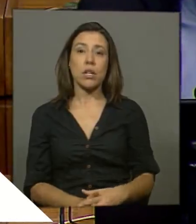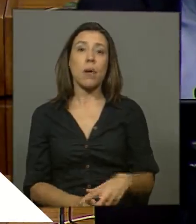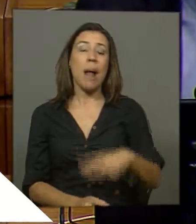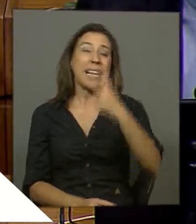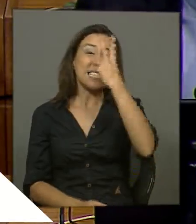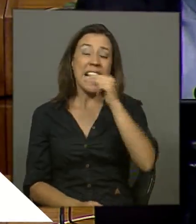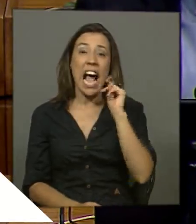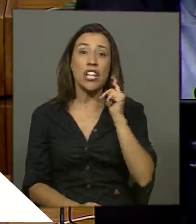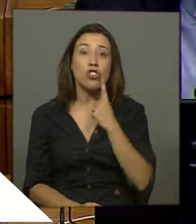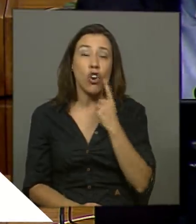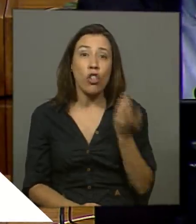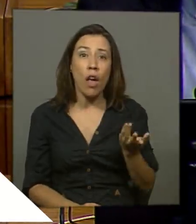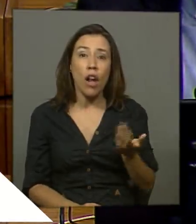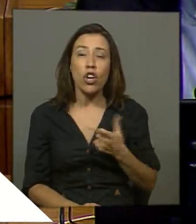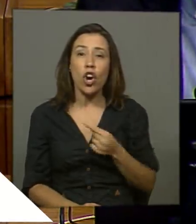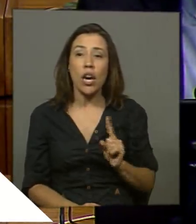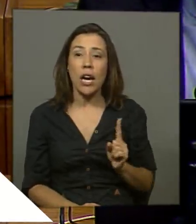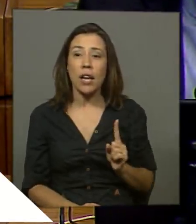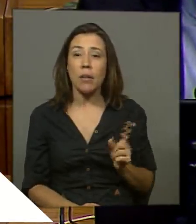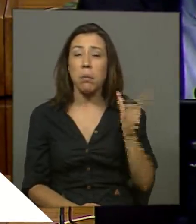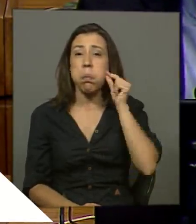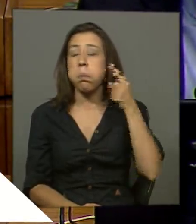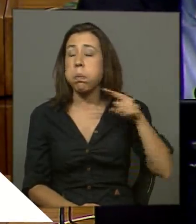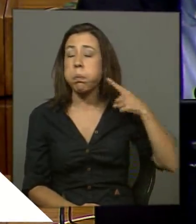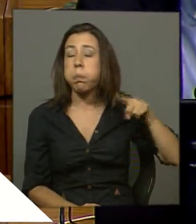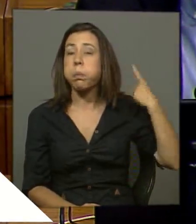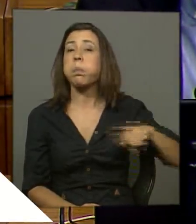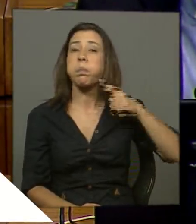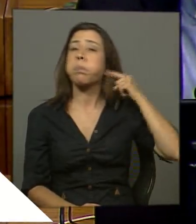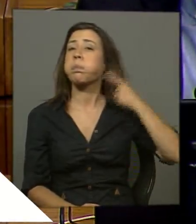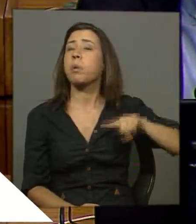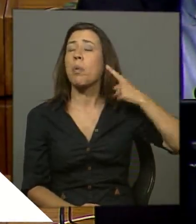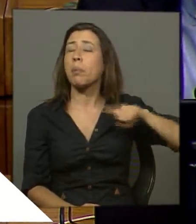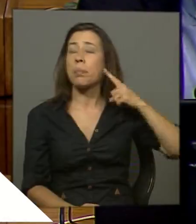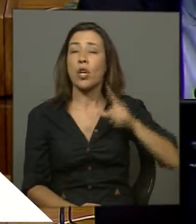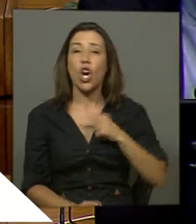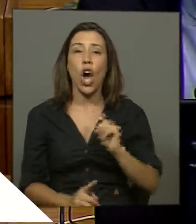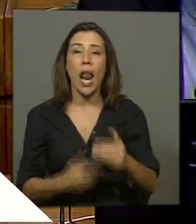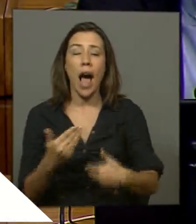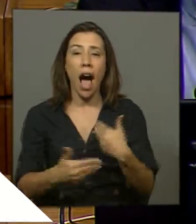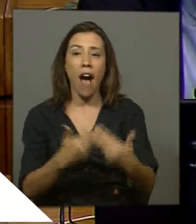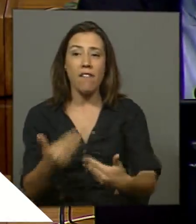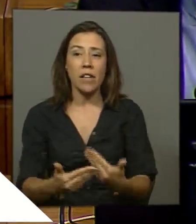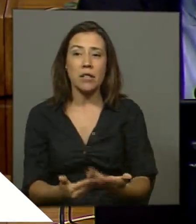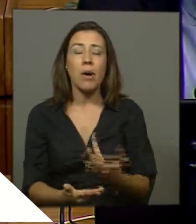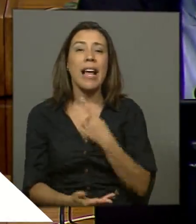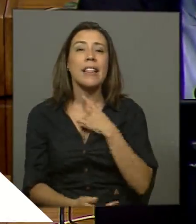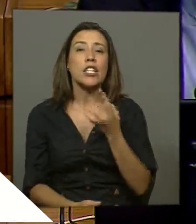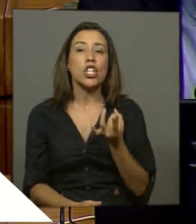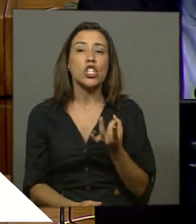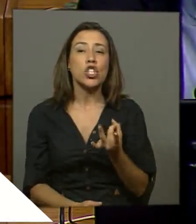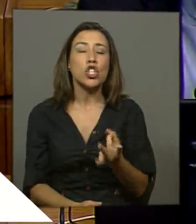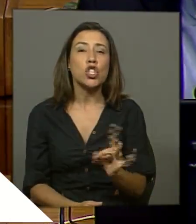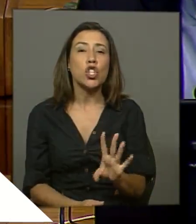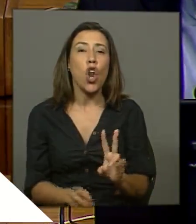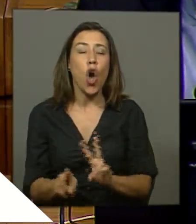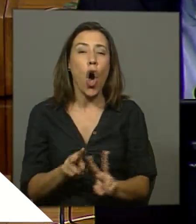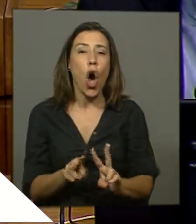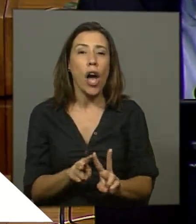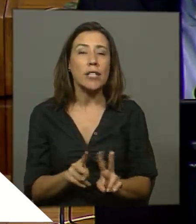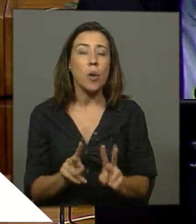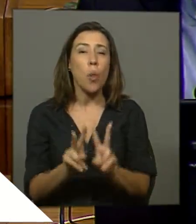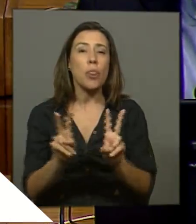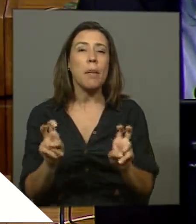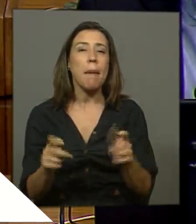sorda No quiere escuchar no quiere avanzar porque les interesa solamente hacer un